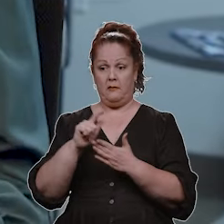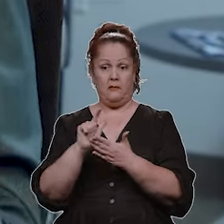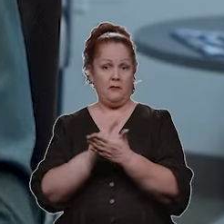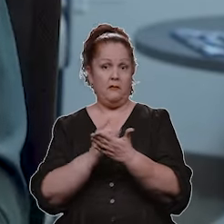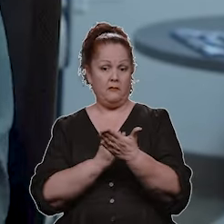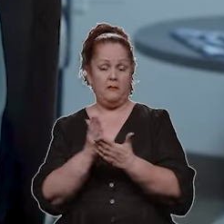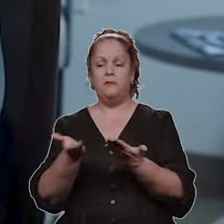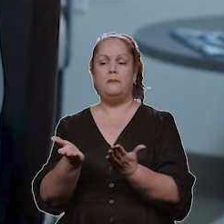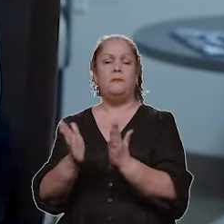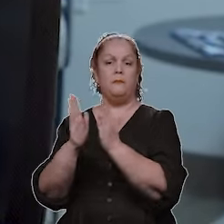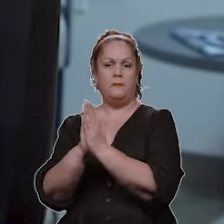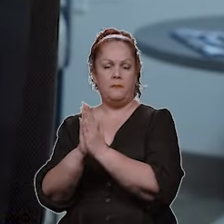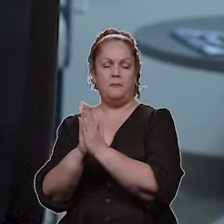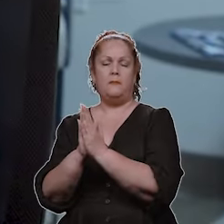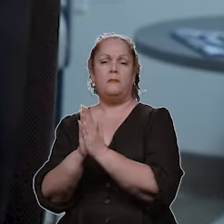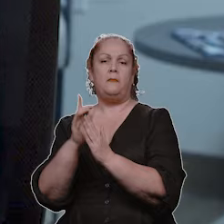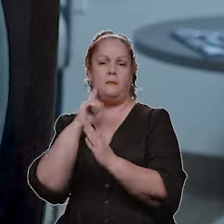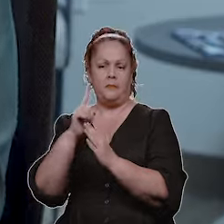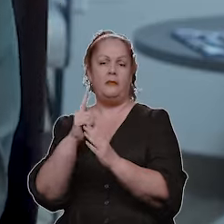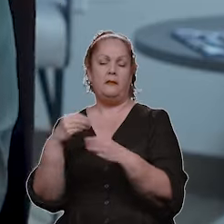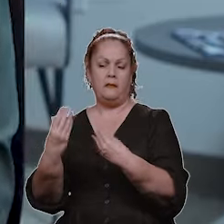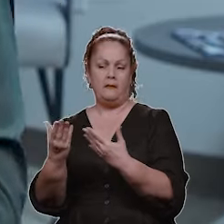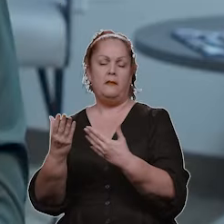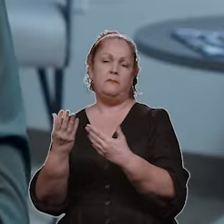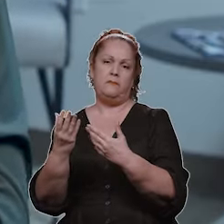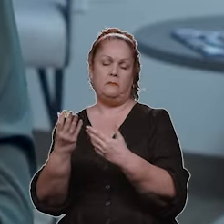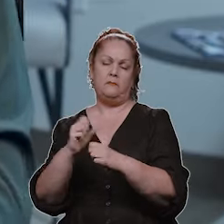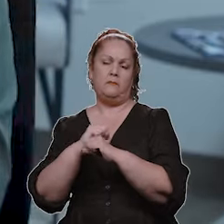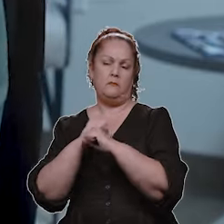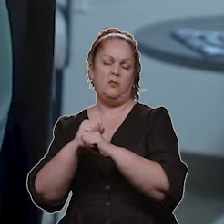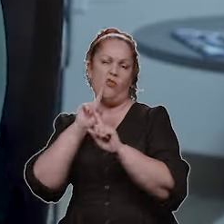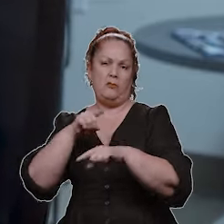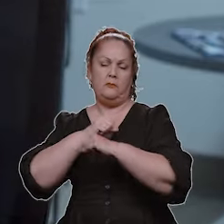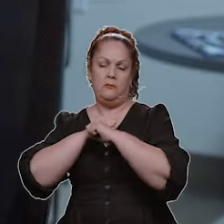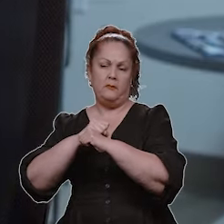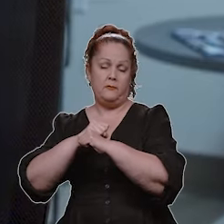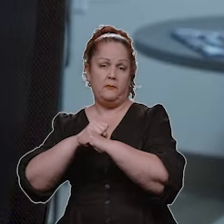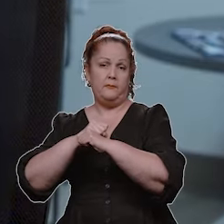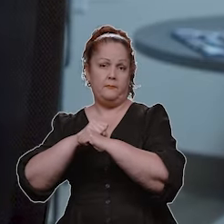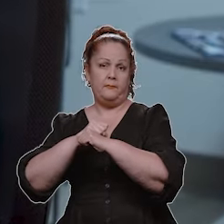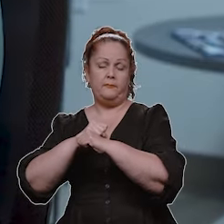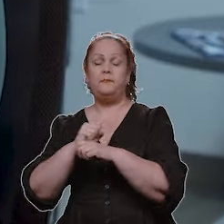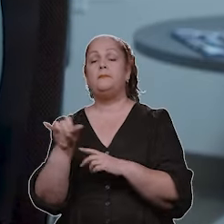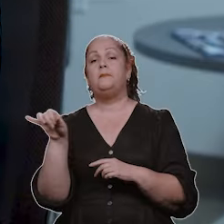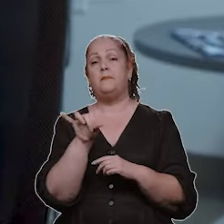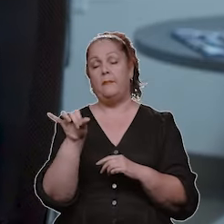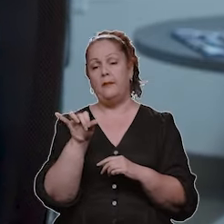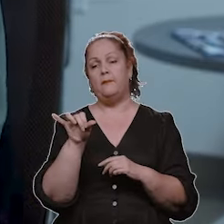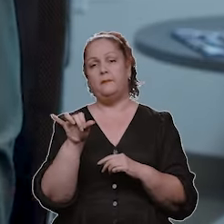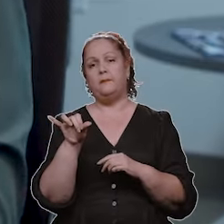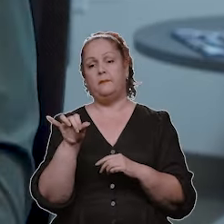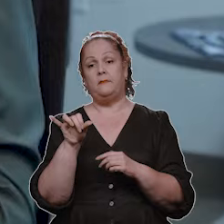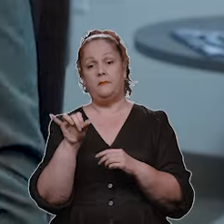esa ley especial pueda hacer una solicitud o una petición para que se le expida a su favor una orden de protección en adición a